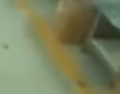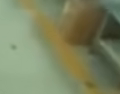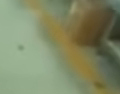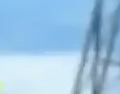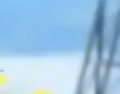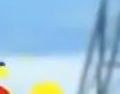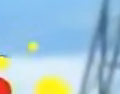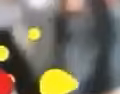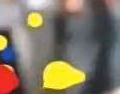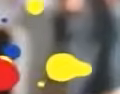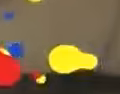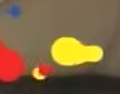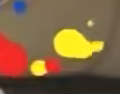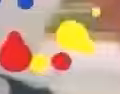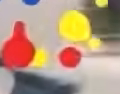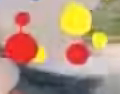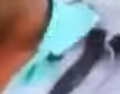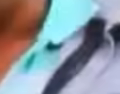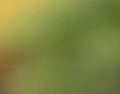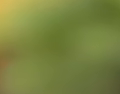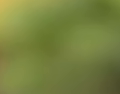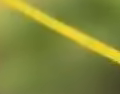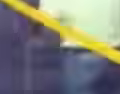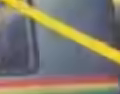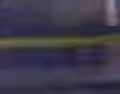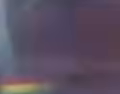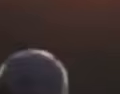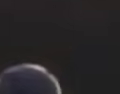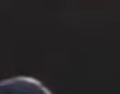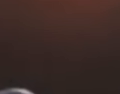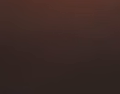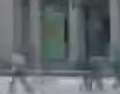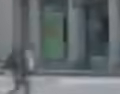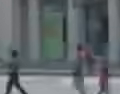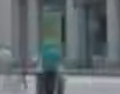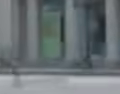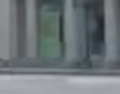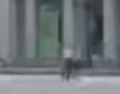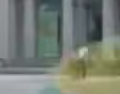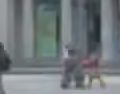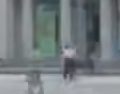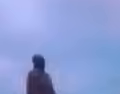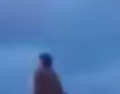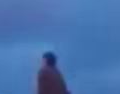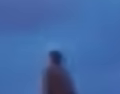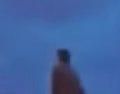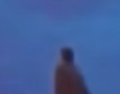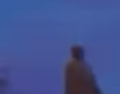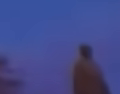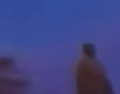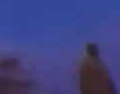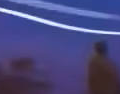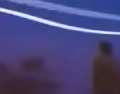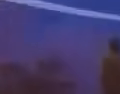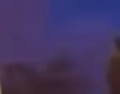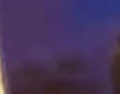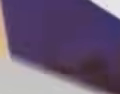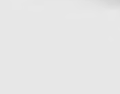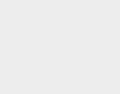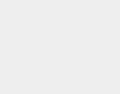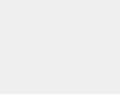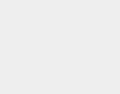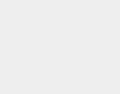Bienvenidos y bienvenidas. A continuación, una transmisión conjunta de radio y televisión por su derecho a